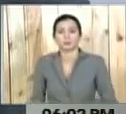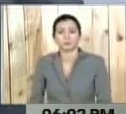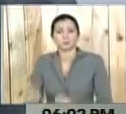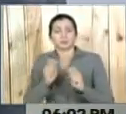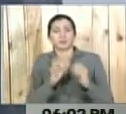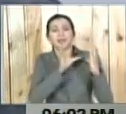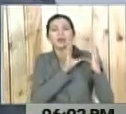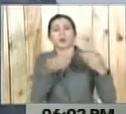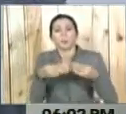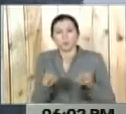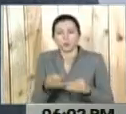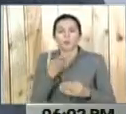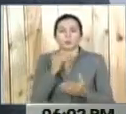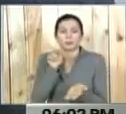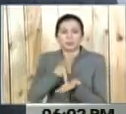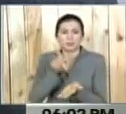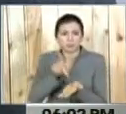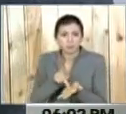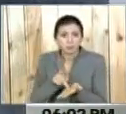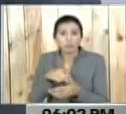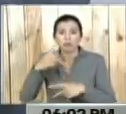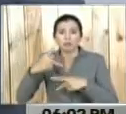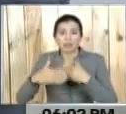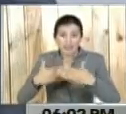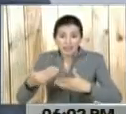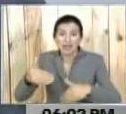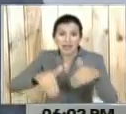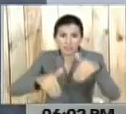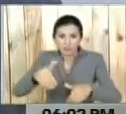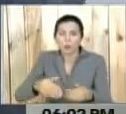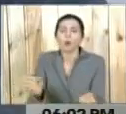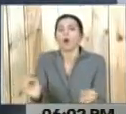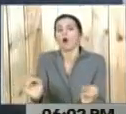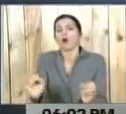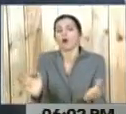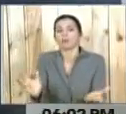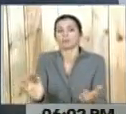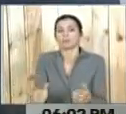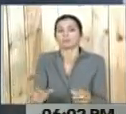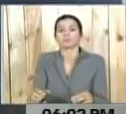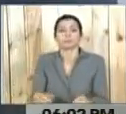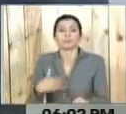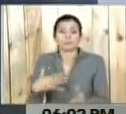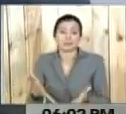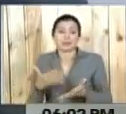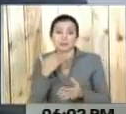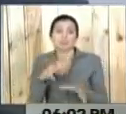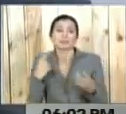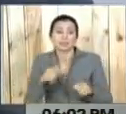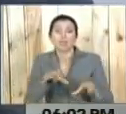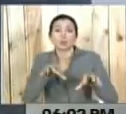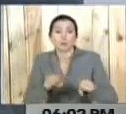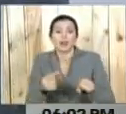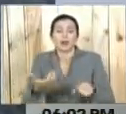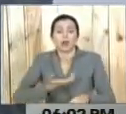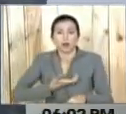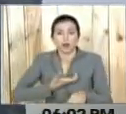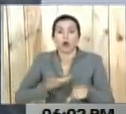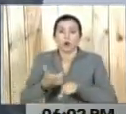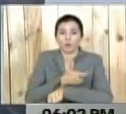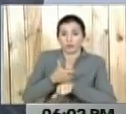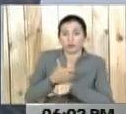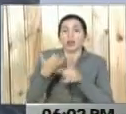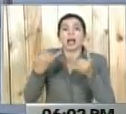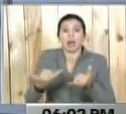públicos, de participar en los procesos eleccionarios, de hacerse de algunas gobernaciones, de hacerse de alcaldías y ahora